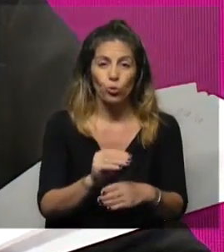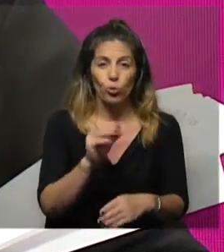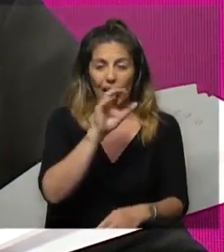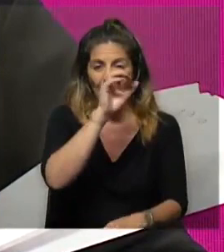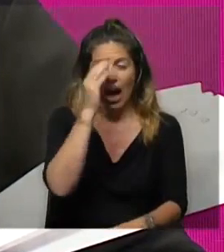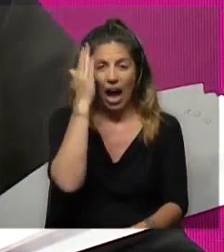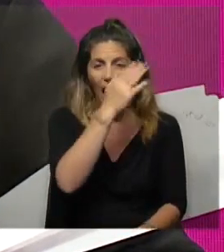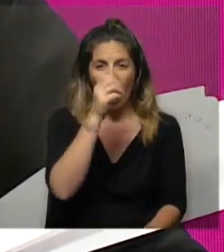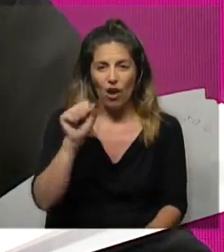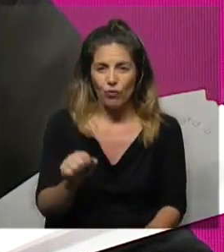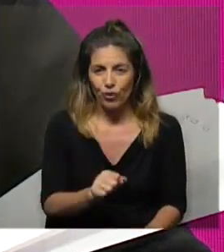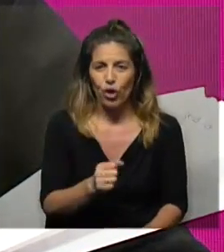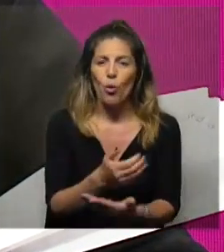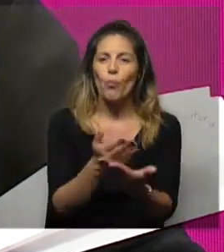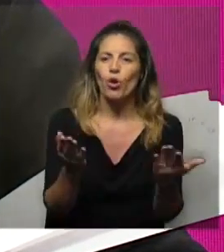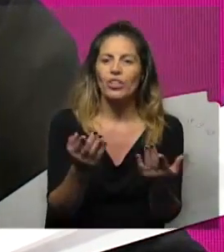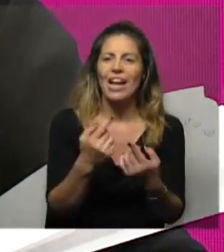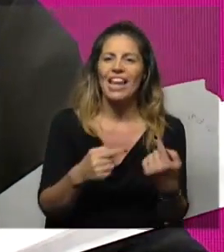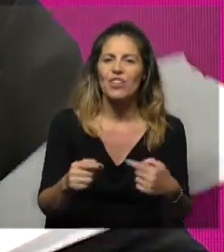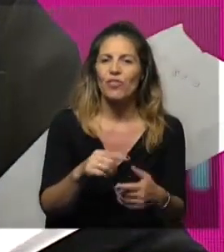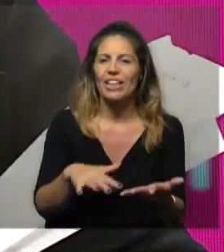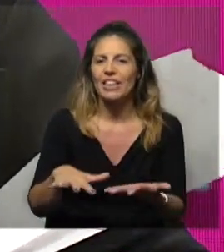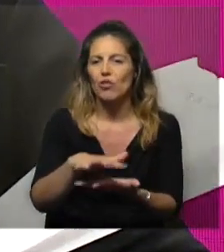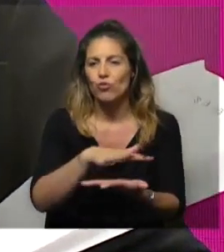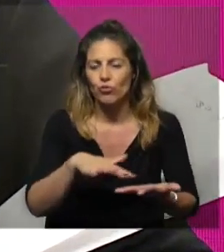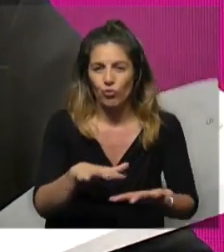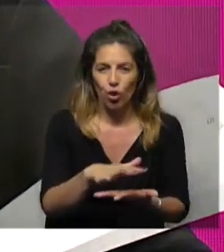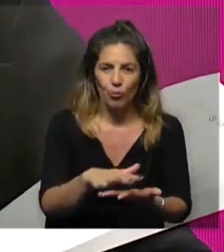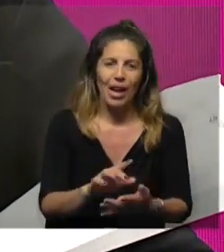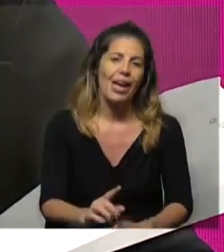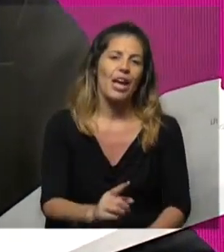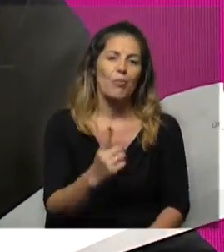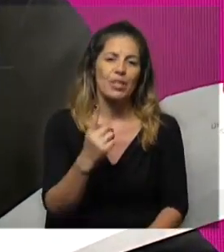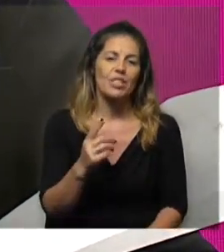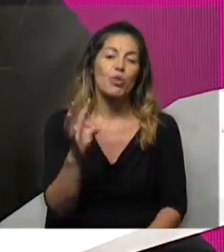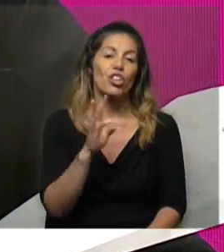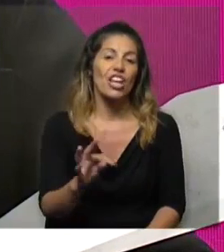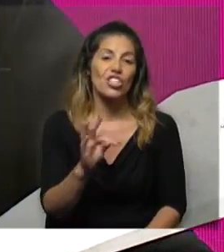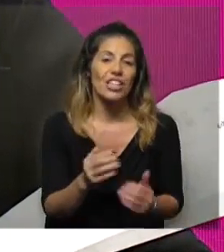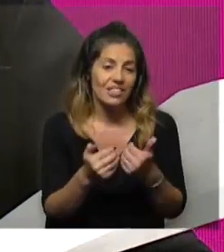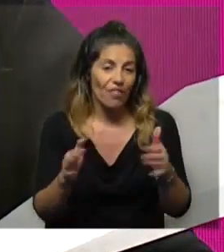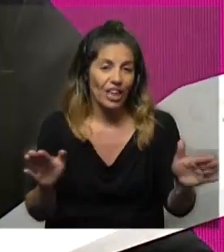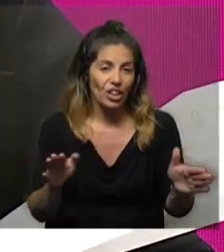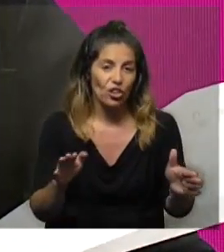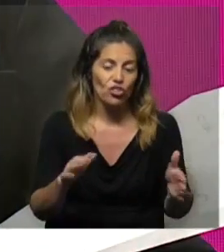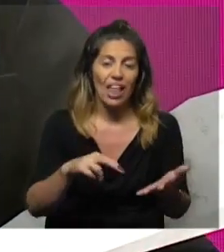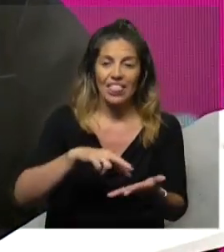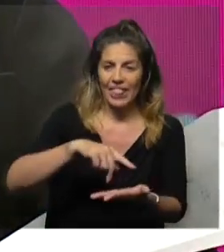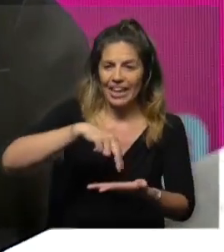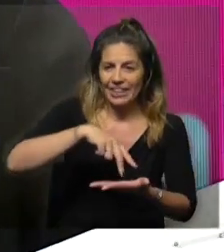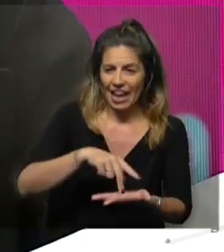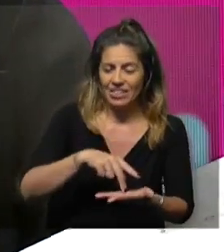Mostrar las diferentes dimensiones que que se tiene no entonces en principio van a haber talleres abiertos de danza un taller de